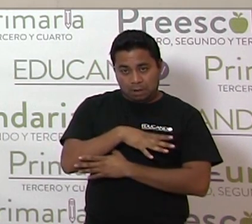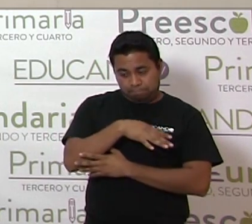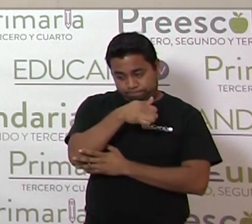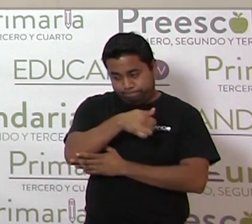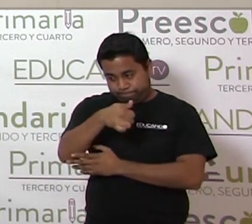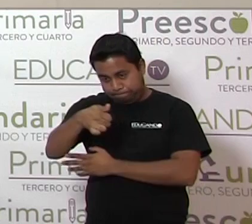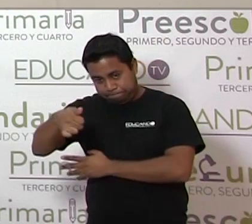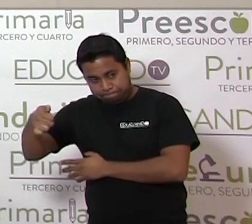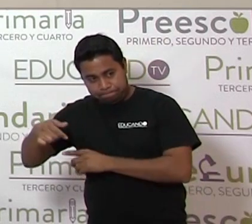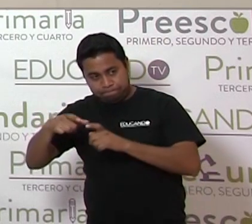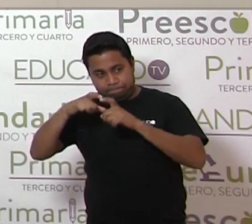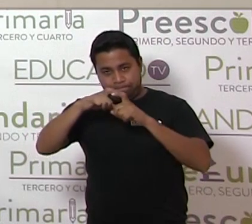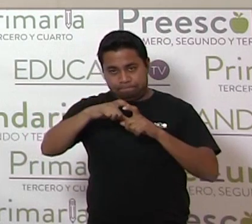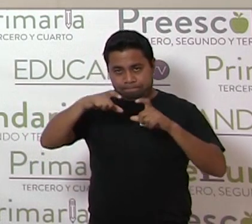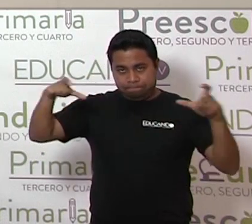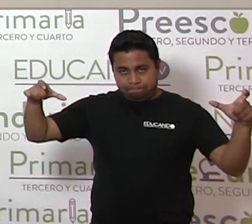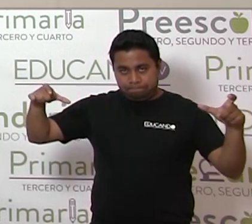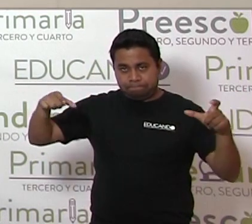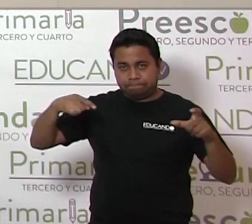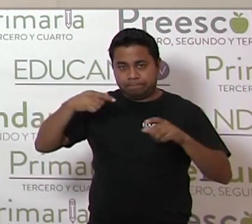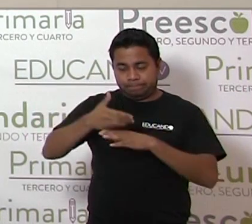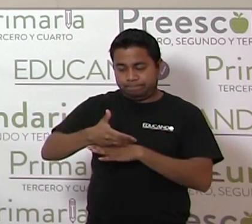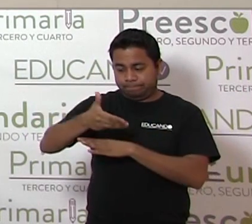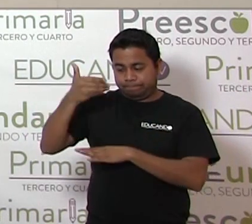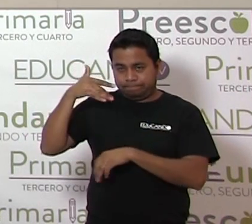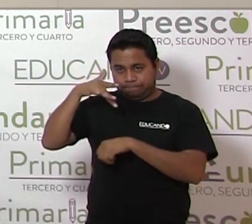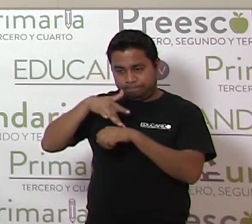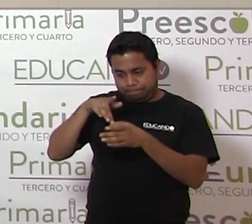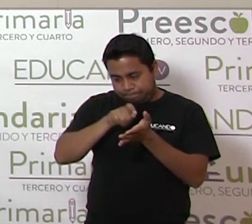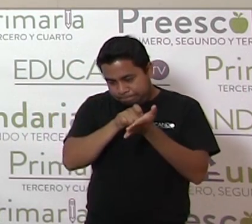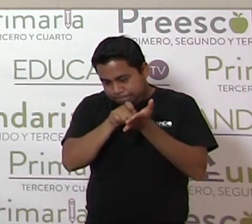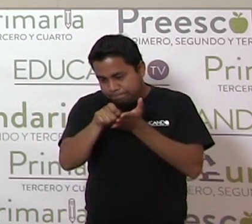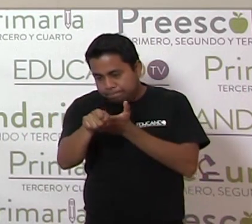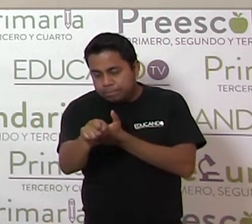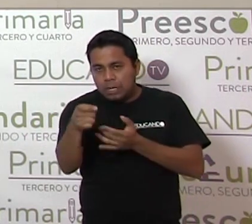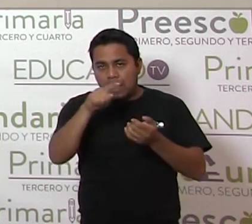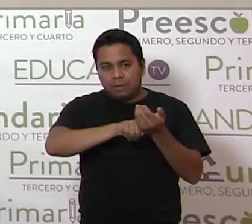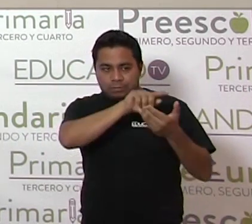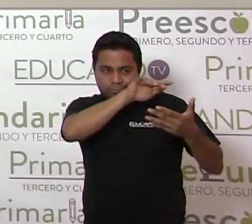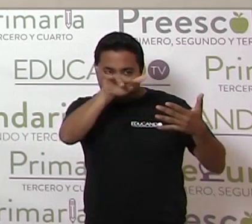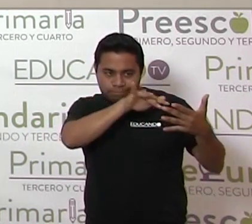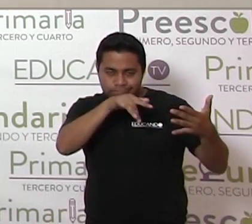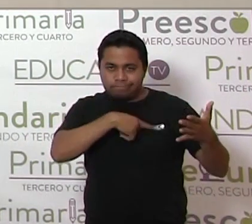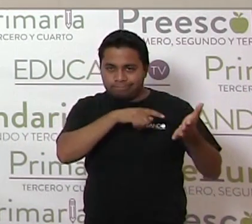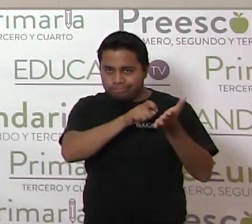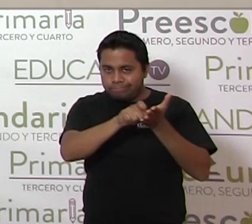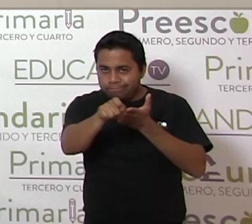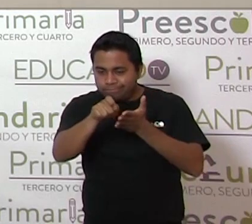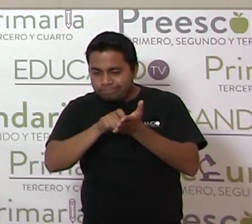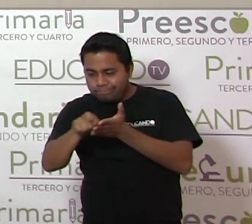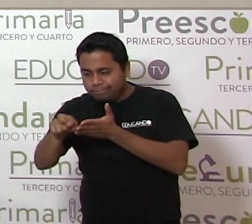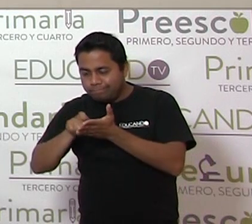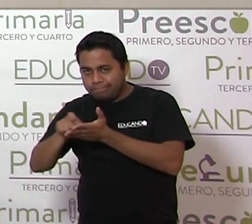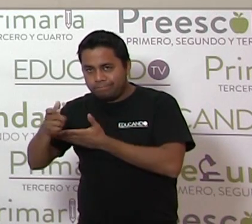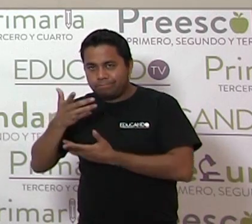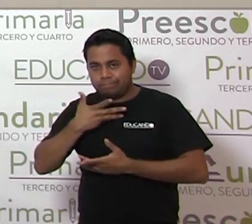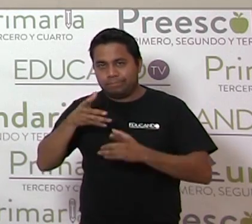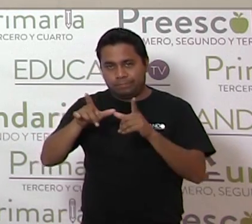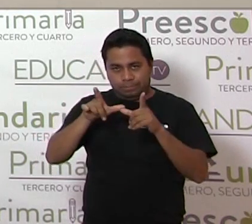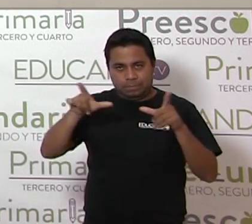cada una de las partes que nosotros ya subrayamos dentro de nuestro texto, bien.